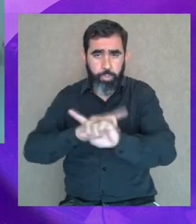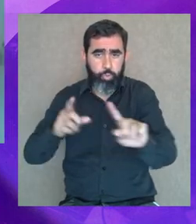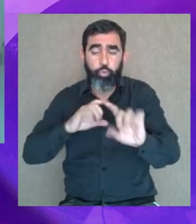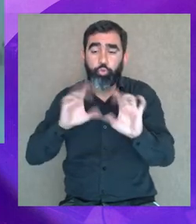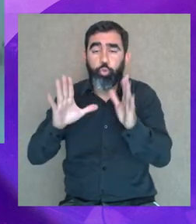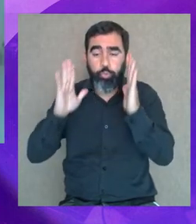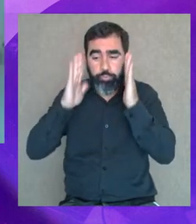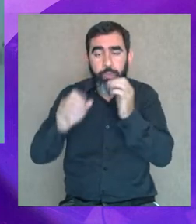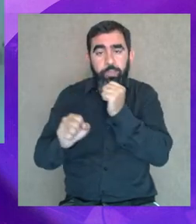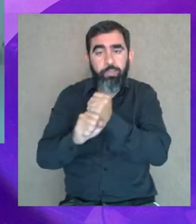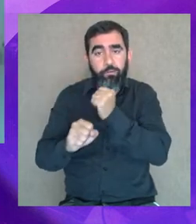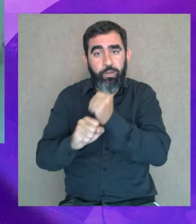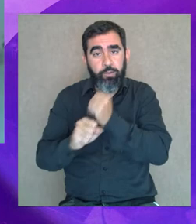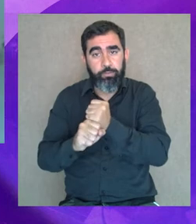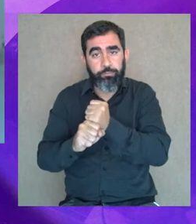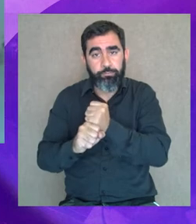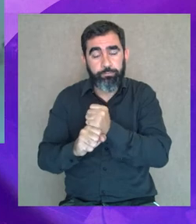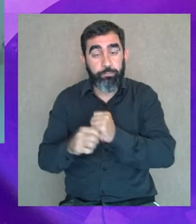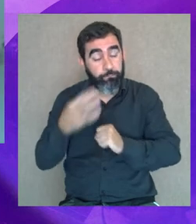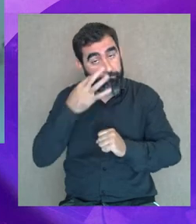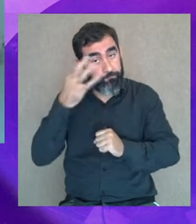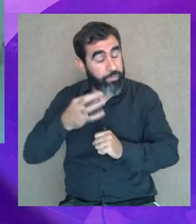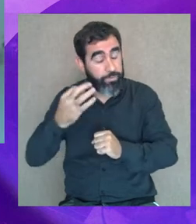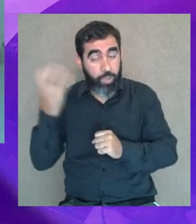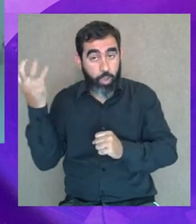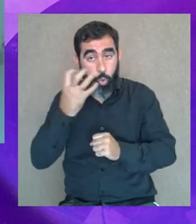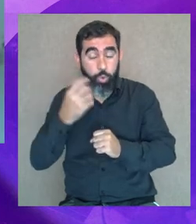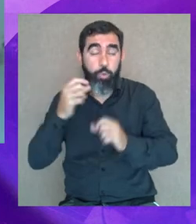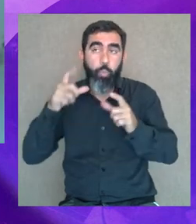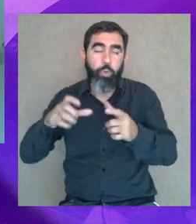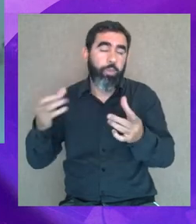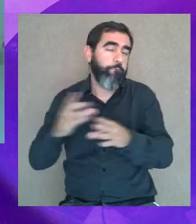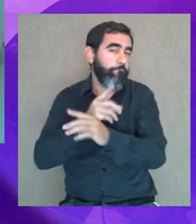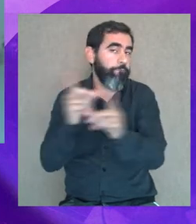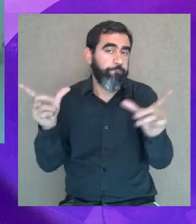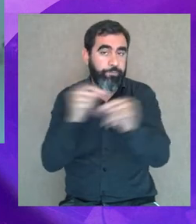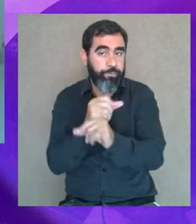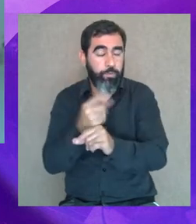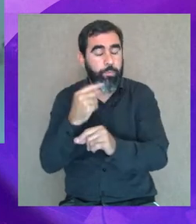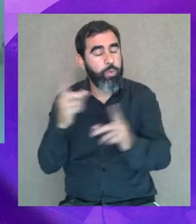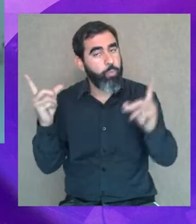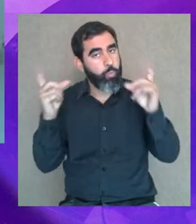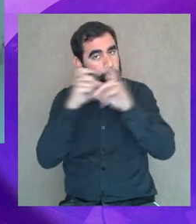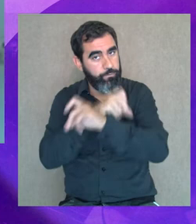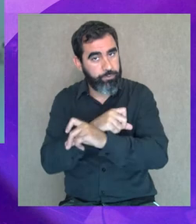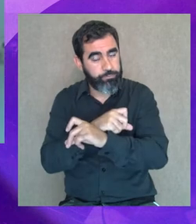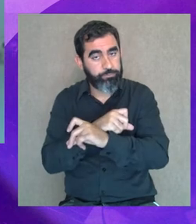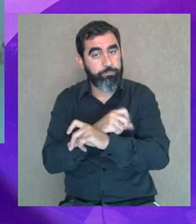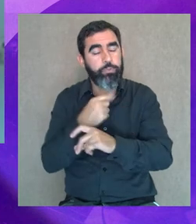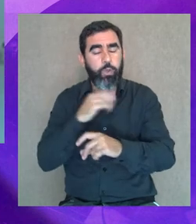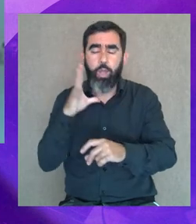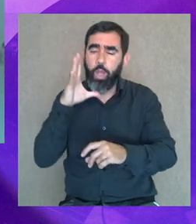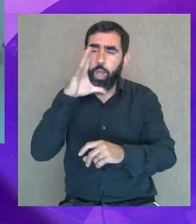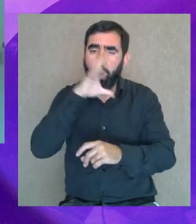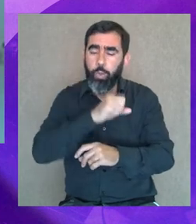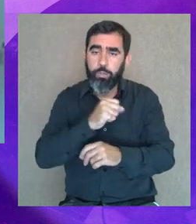hacerlo fue terrible en la verdad por suerte ya pasó pero es muy duro y bueno lo